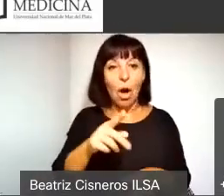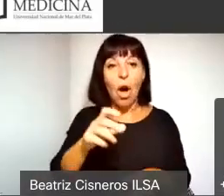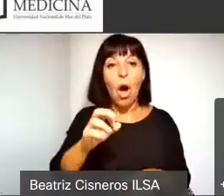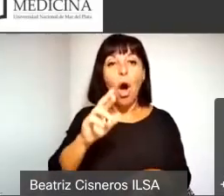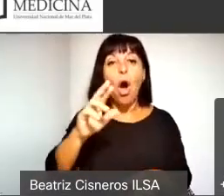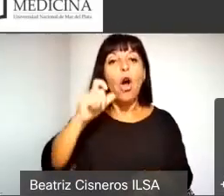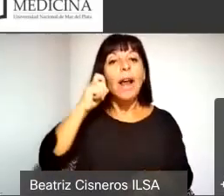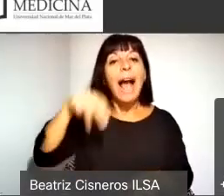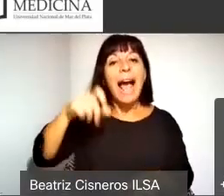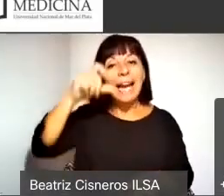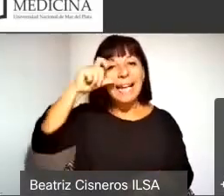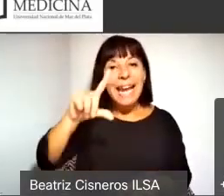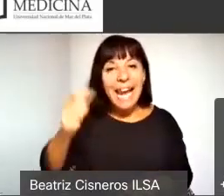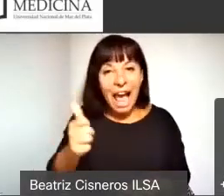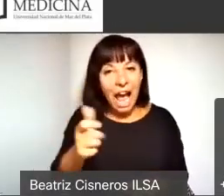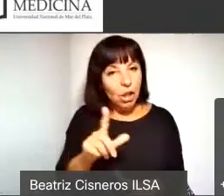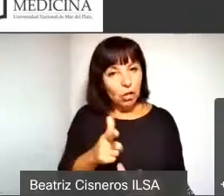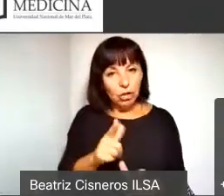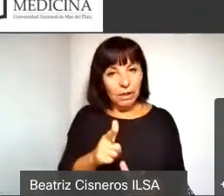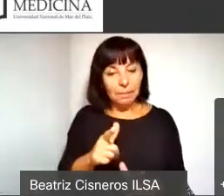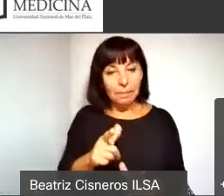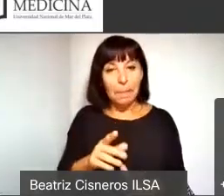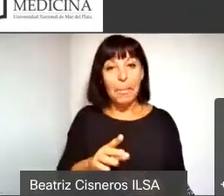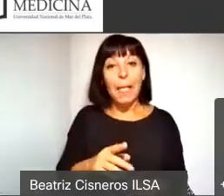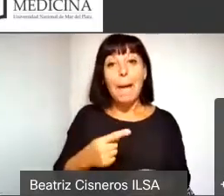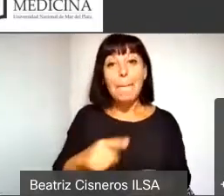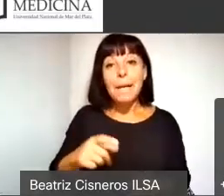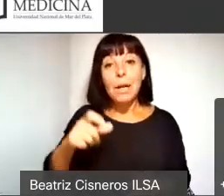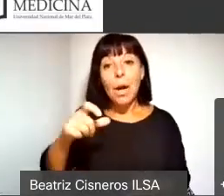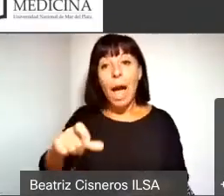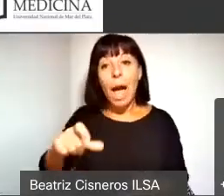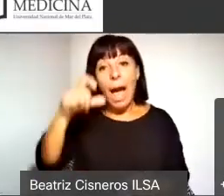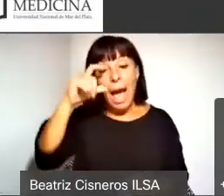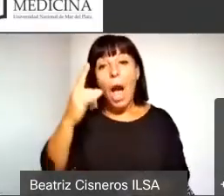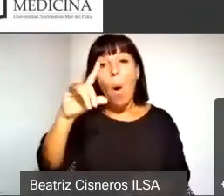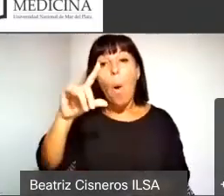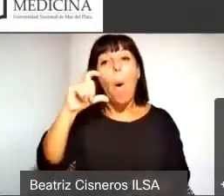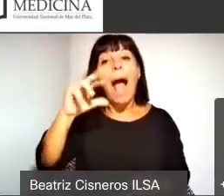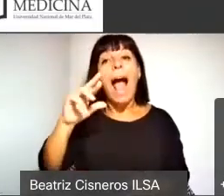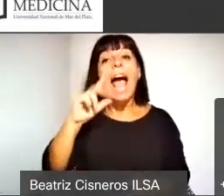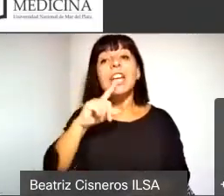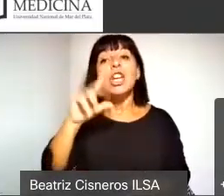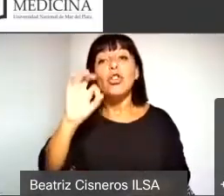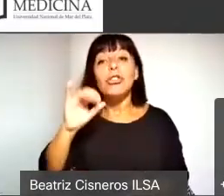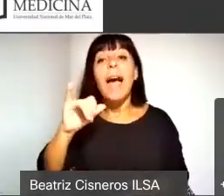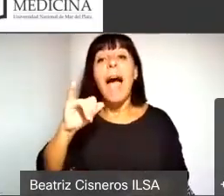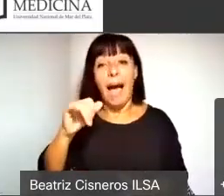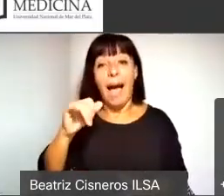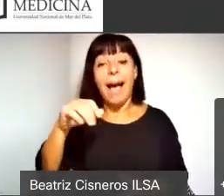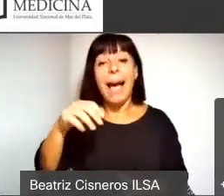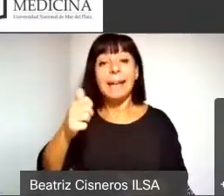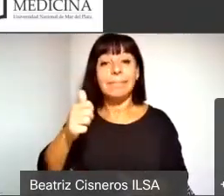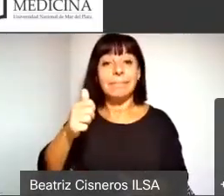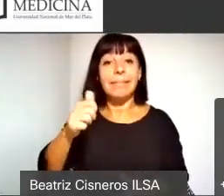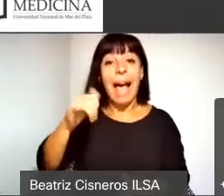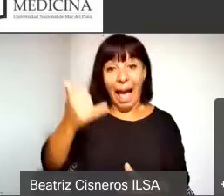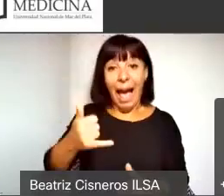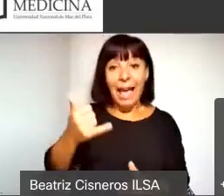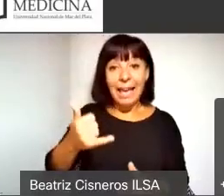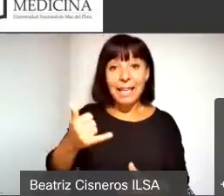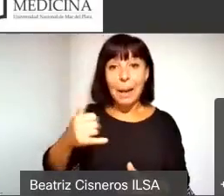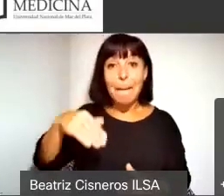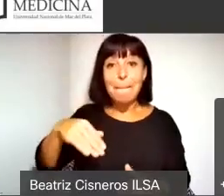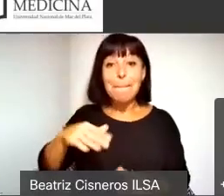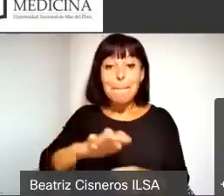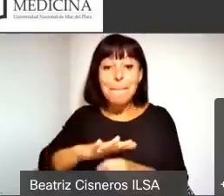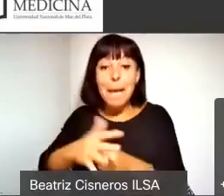las funciones que en la célula eucariota llevan adelante las organelas, que no están en la célula procariota, la membrana